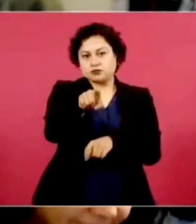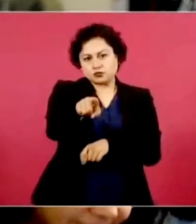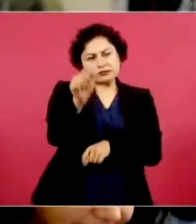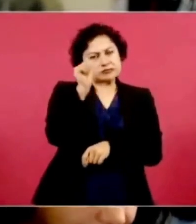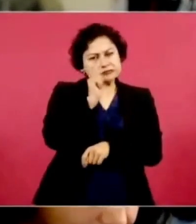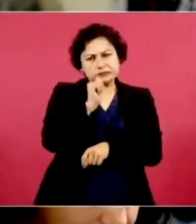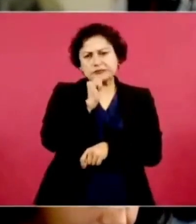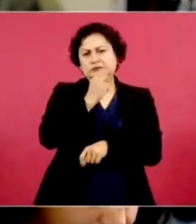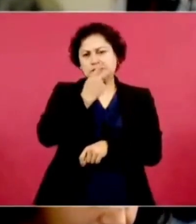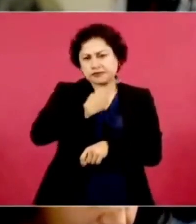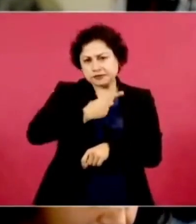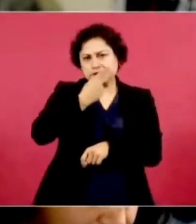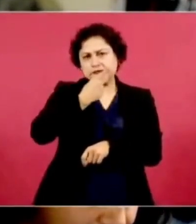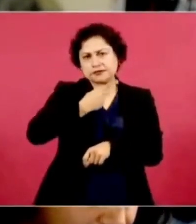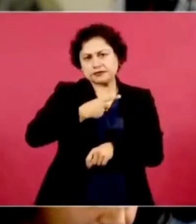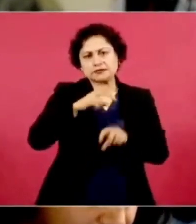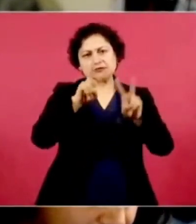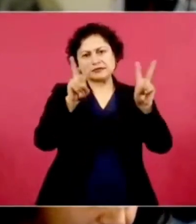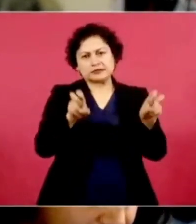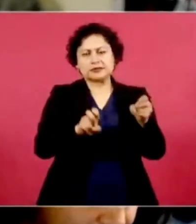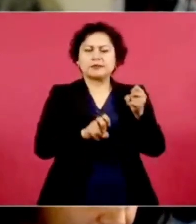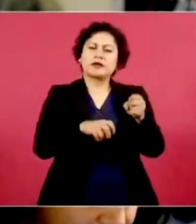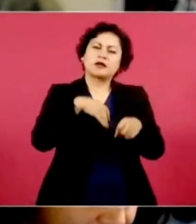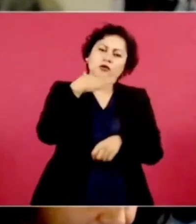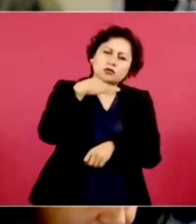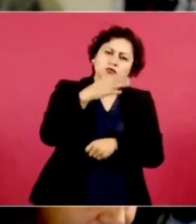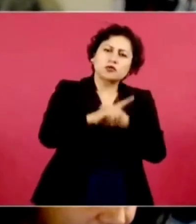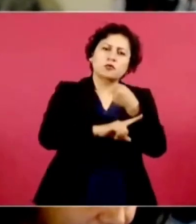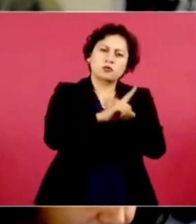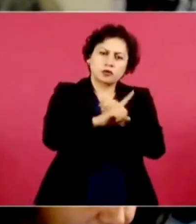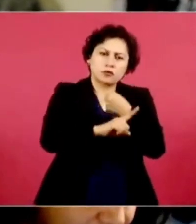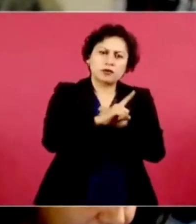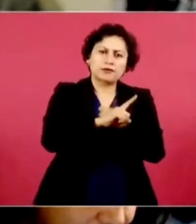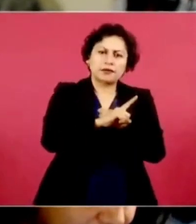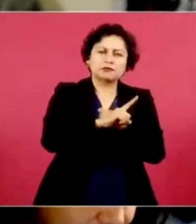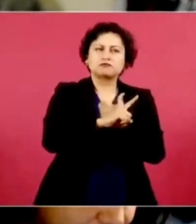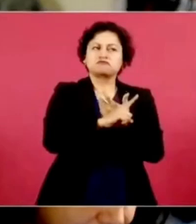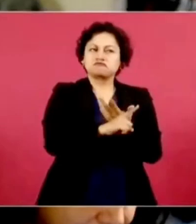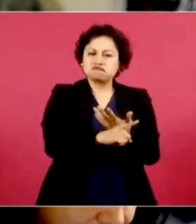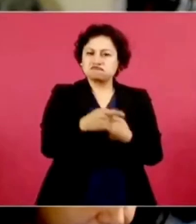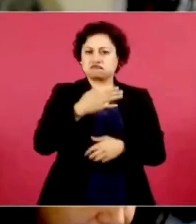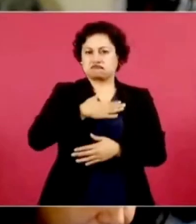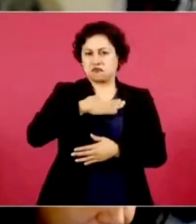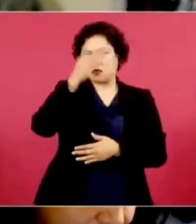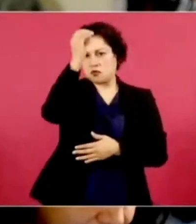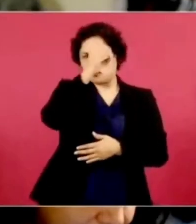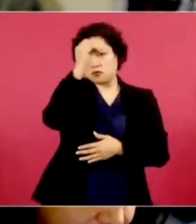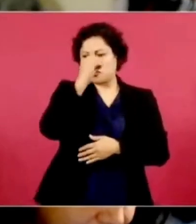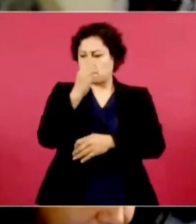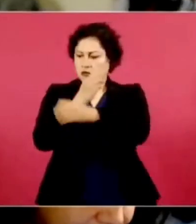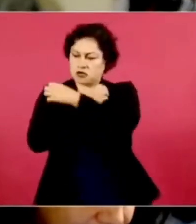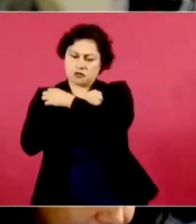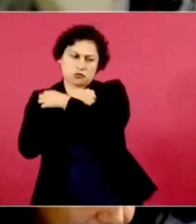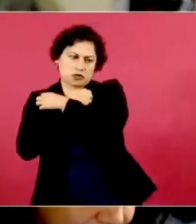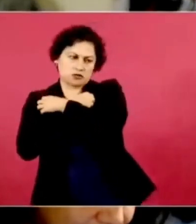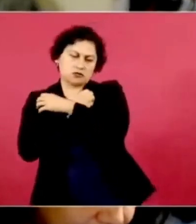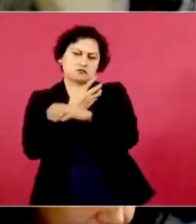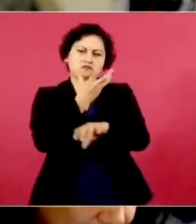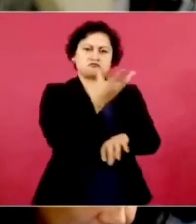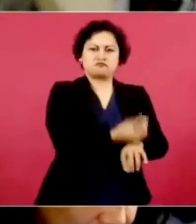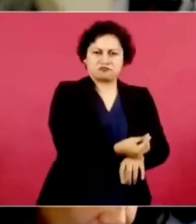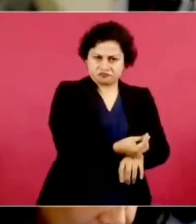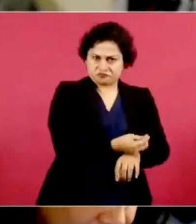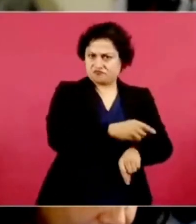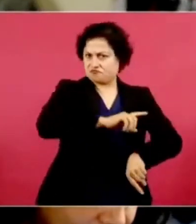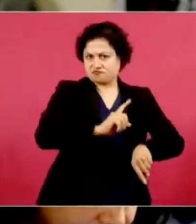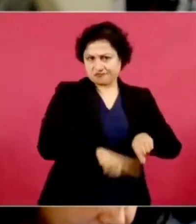corrupción. Yo siempre he dicho que la principal solución es la educación. Creo en la educación, creo firmemente, por